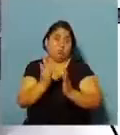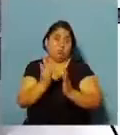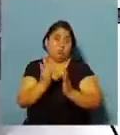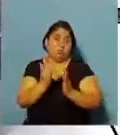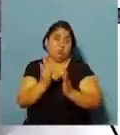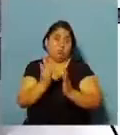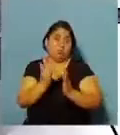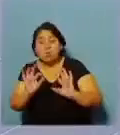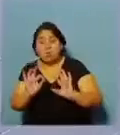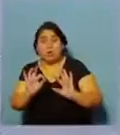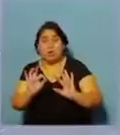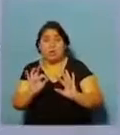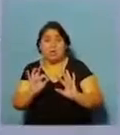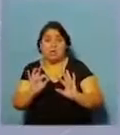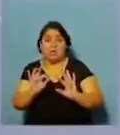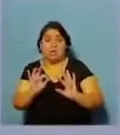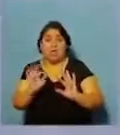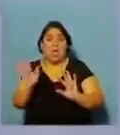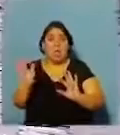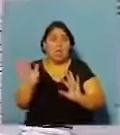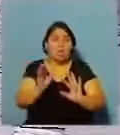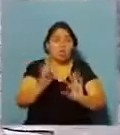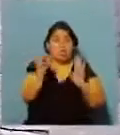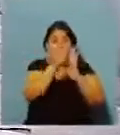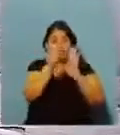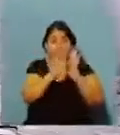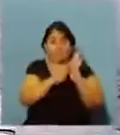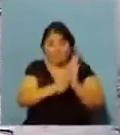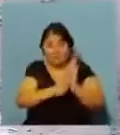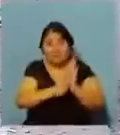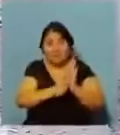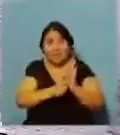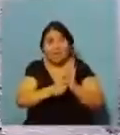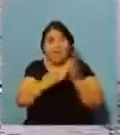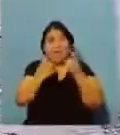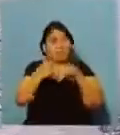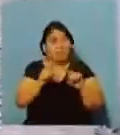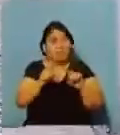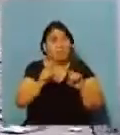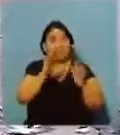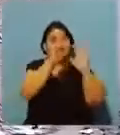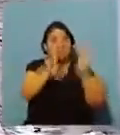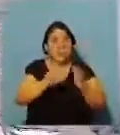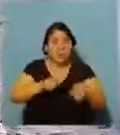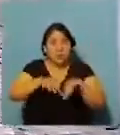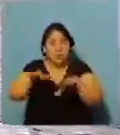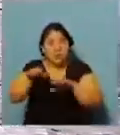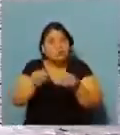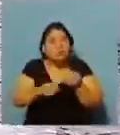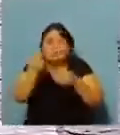nomenclatura de talles donde todas las marcas, más allá de las diferencias de diseños,